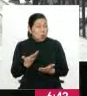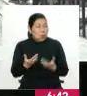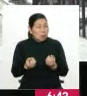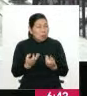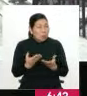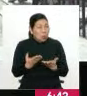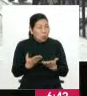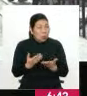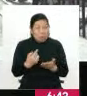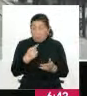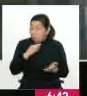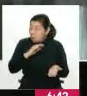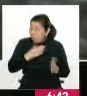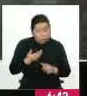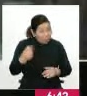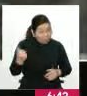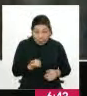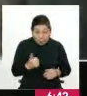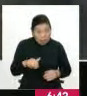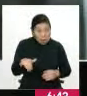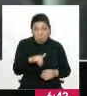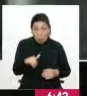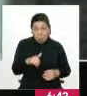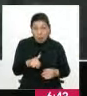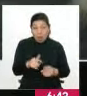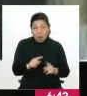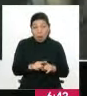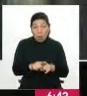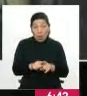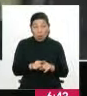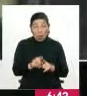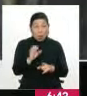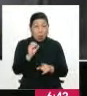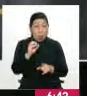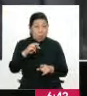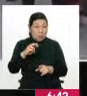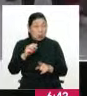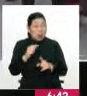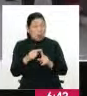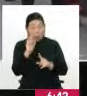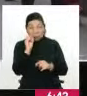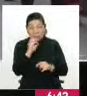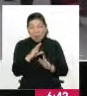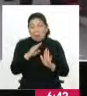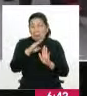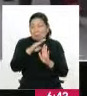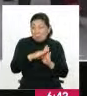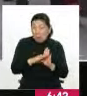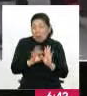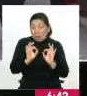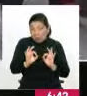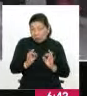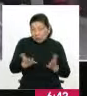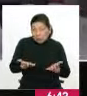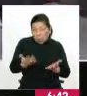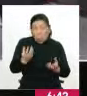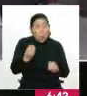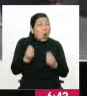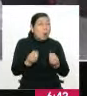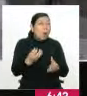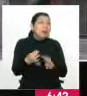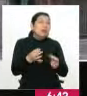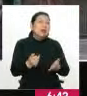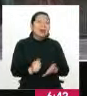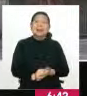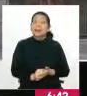¿Son muy letales o terminan siendo, al igual que desde un inicio Omicron, muy contagiosas pero con menos letalidad? Al